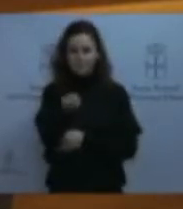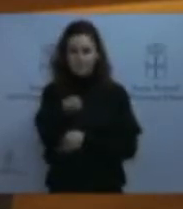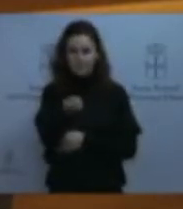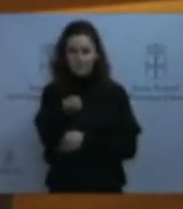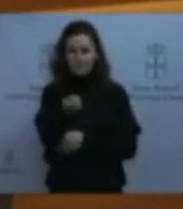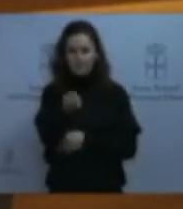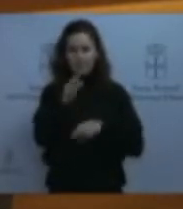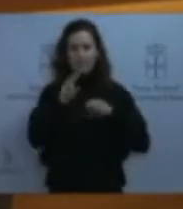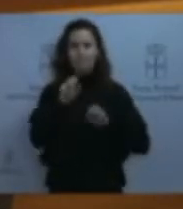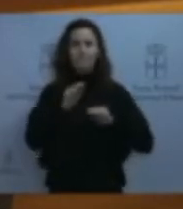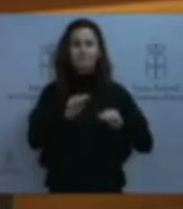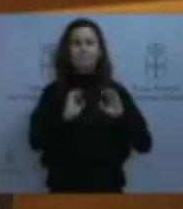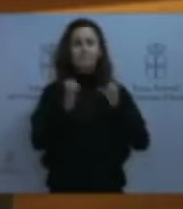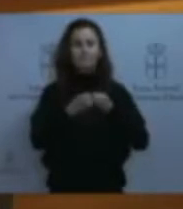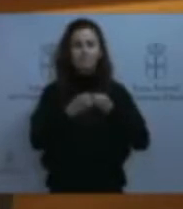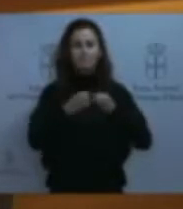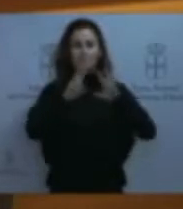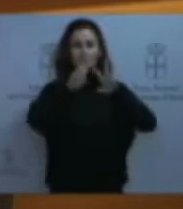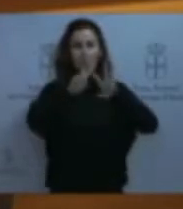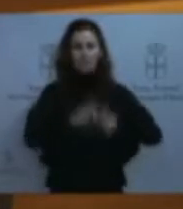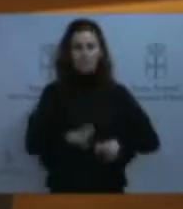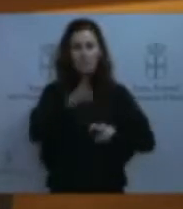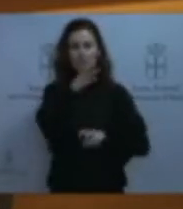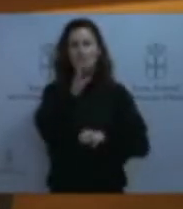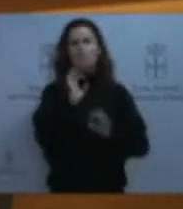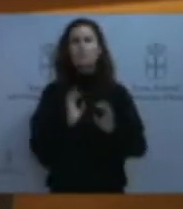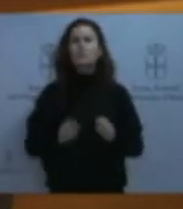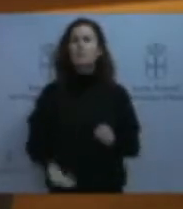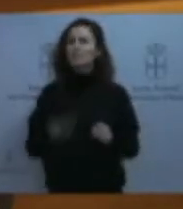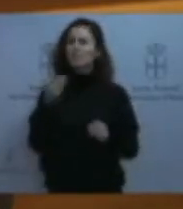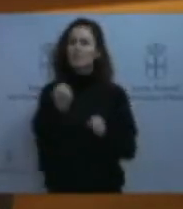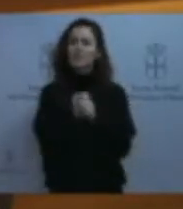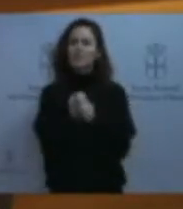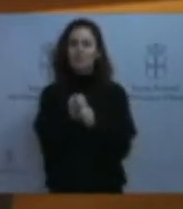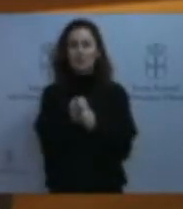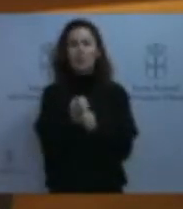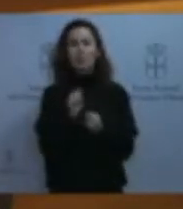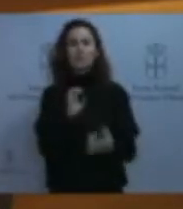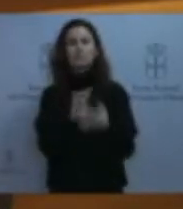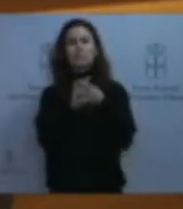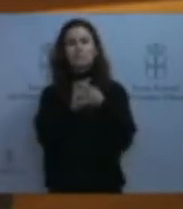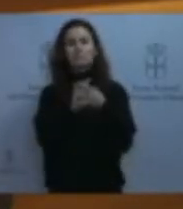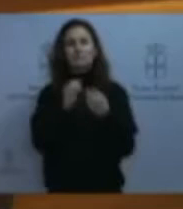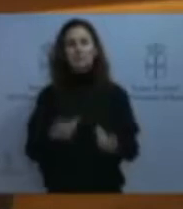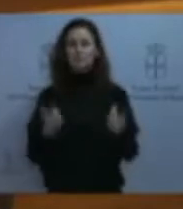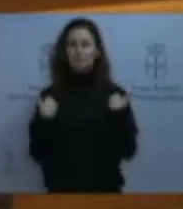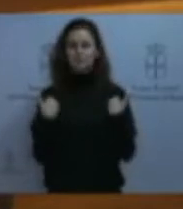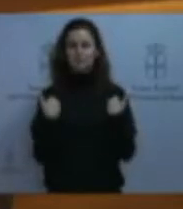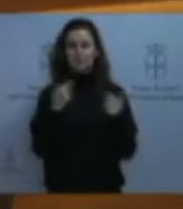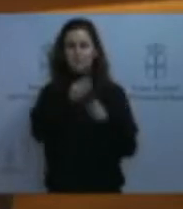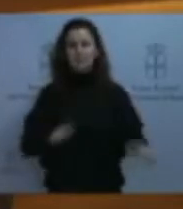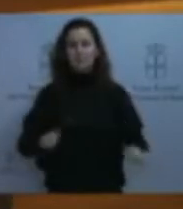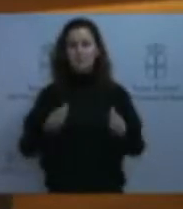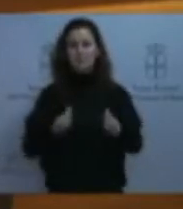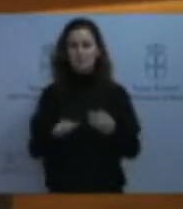de investigación por su importantísimo trabajo y sentido de responsabilidad, y a los vecinos y a las vecinas de las zonas afectadas